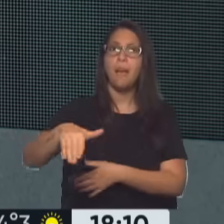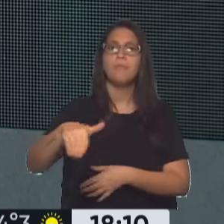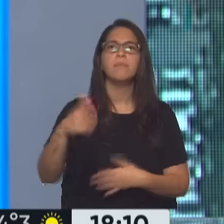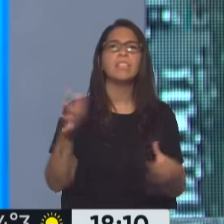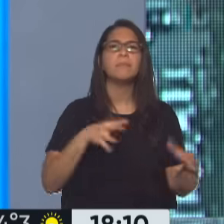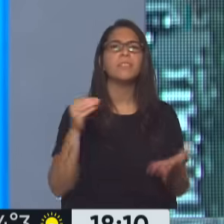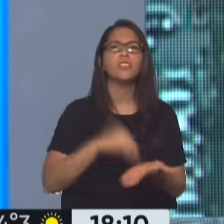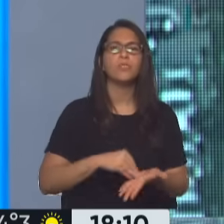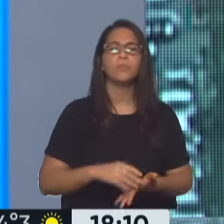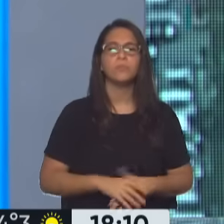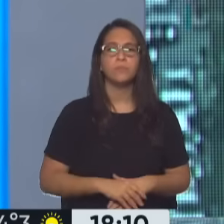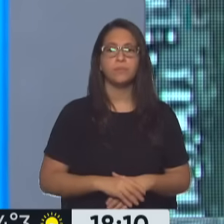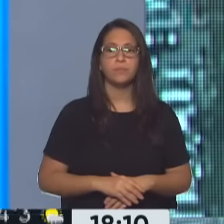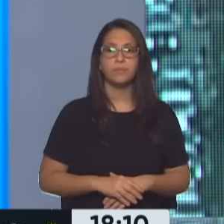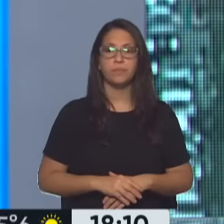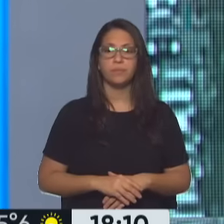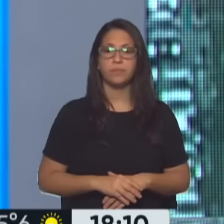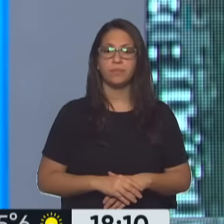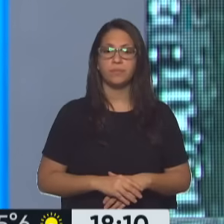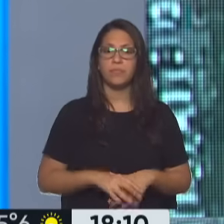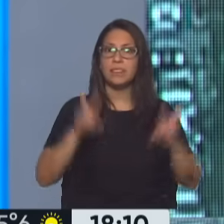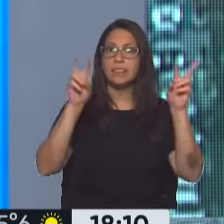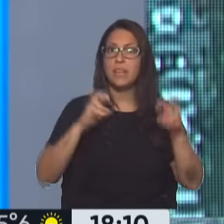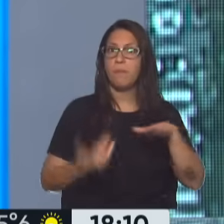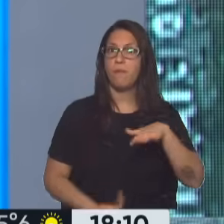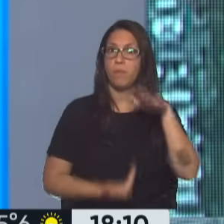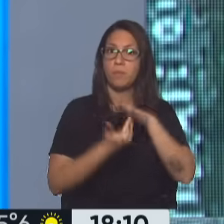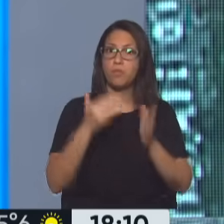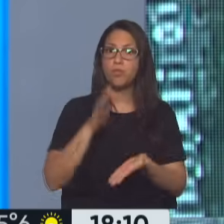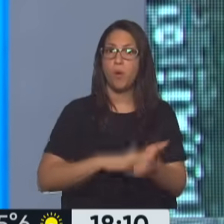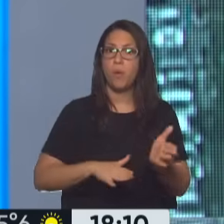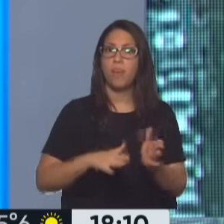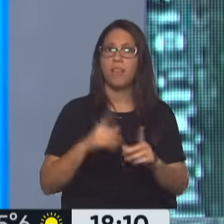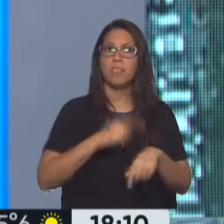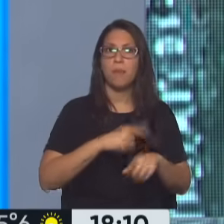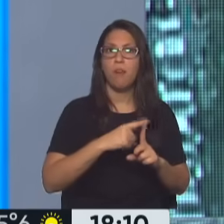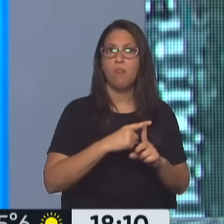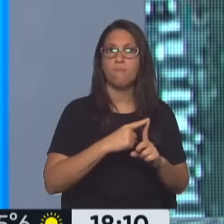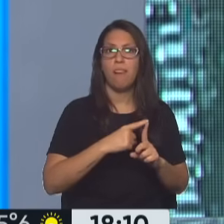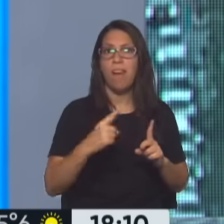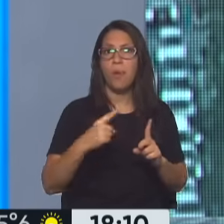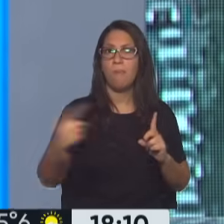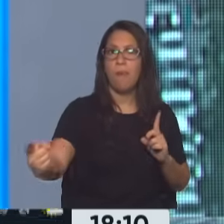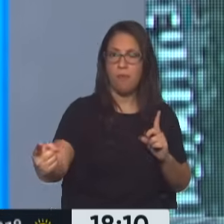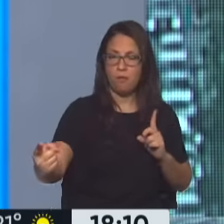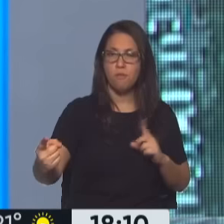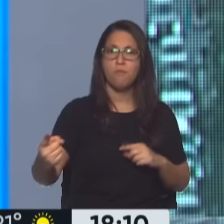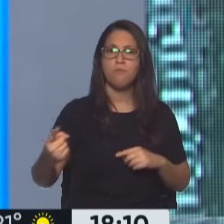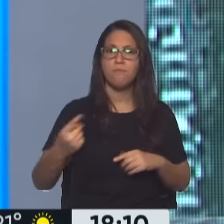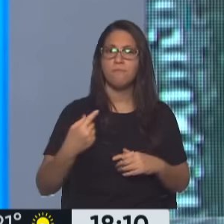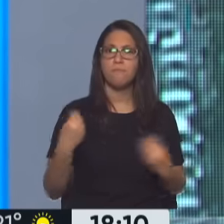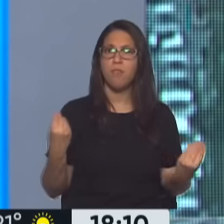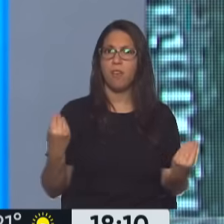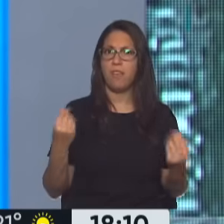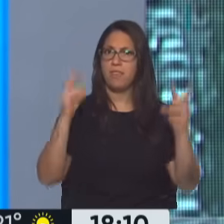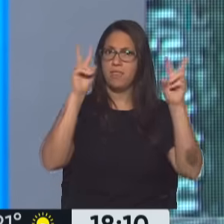pasó? Y además se habló de temas que son fundamentales en proyección de mediano y largo plazo, porque lo llamativo es esto, que se está hablando de